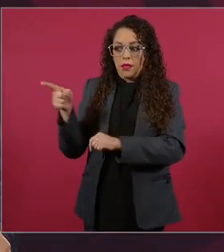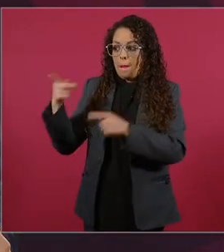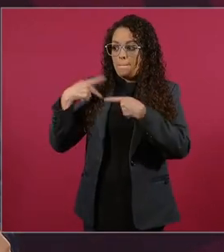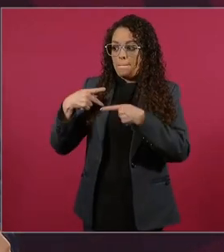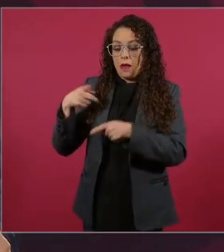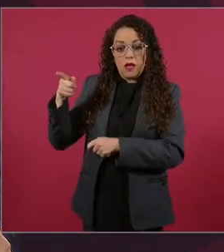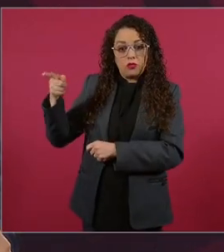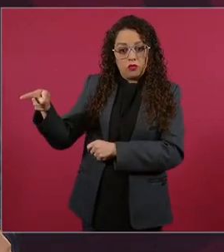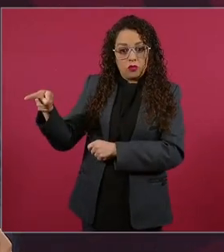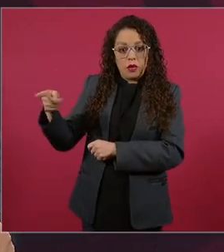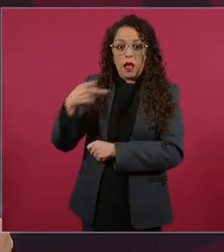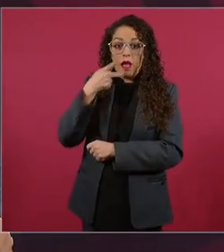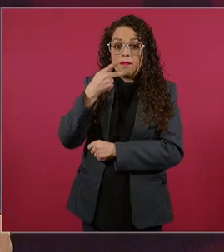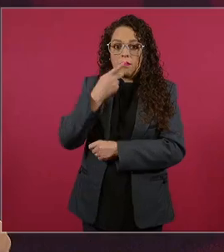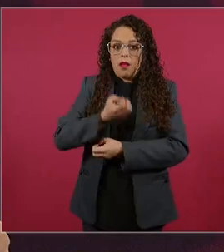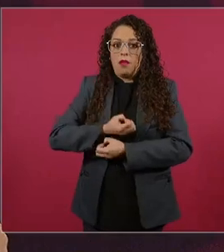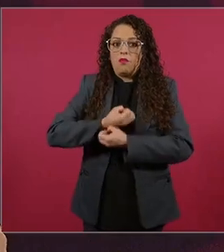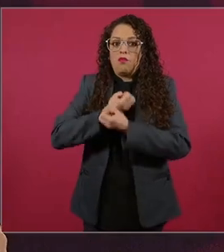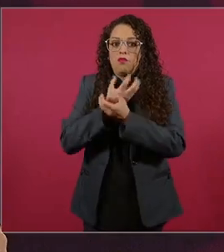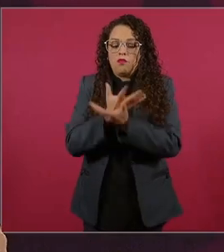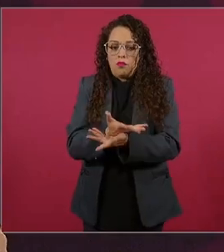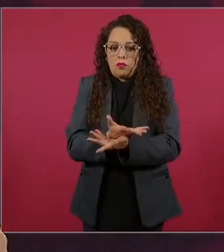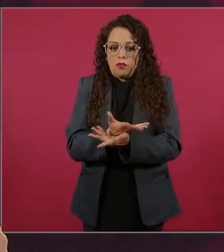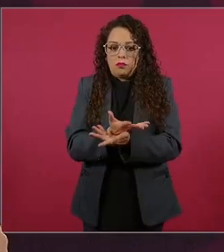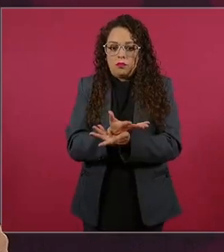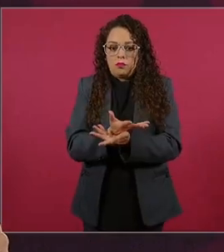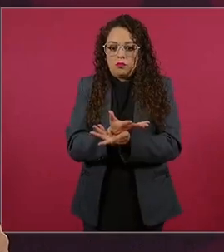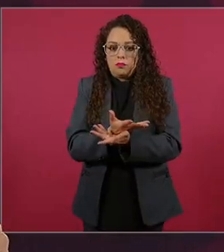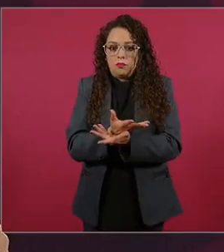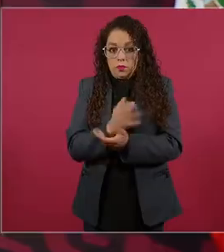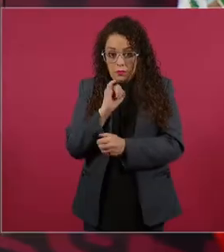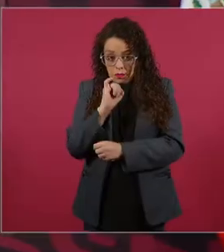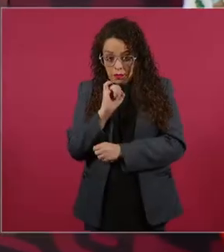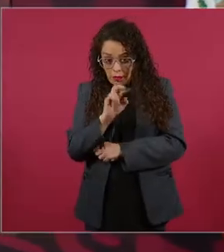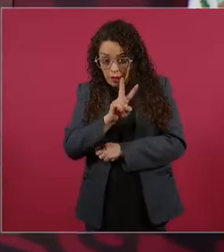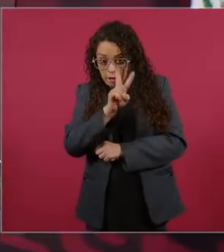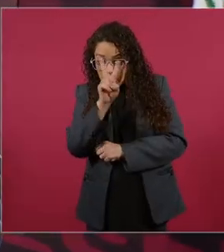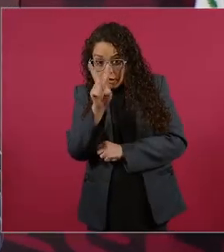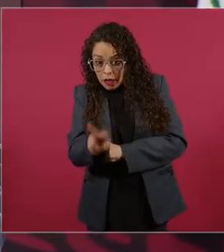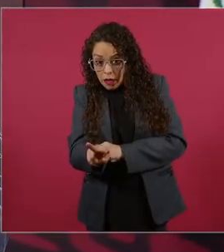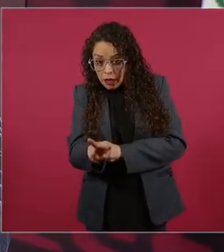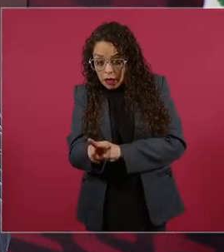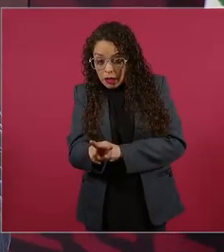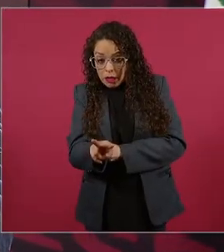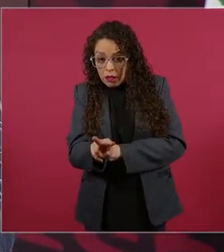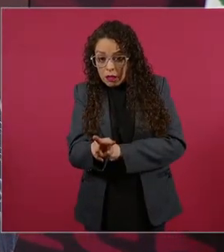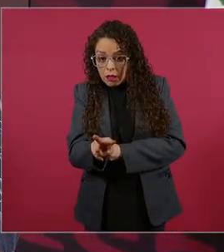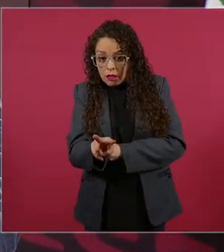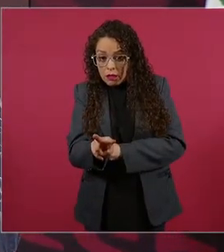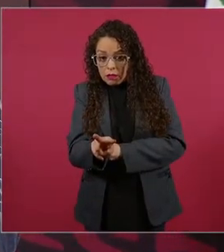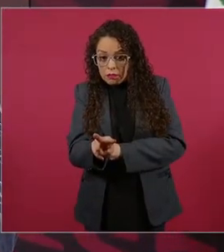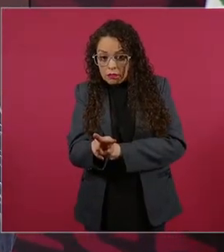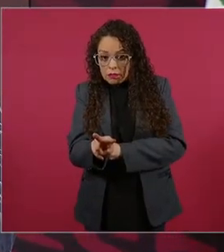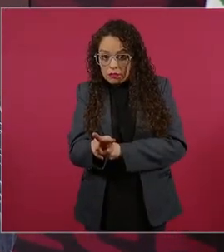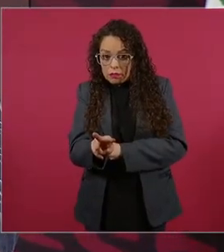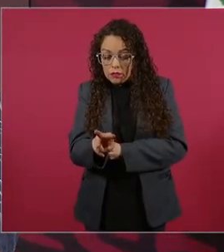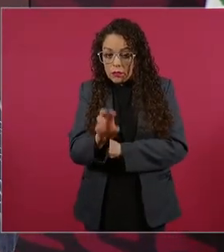persona, si realmente es como se dice, que lo fue a